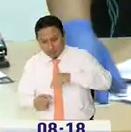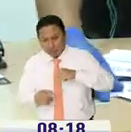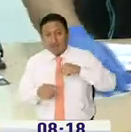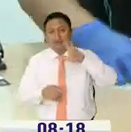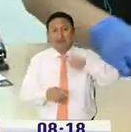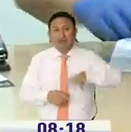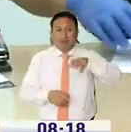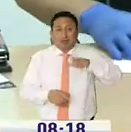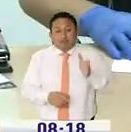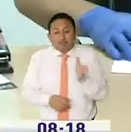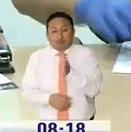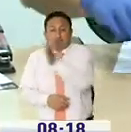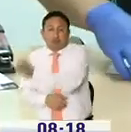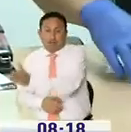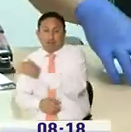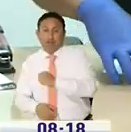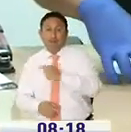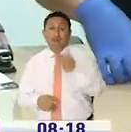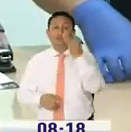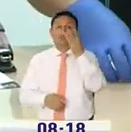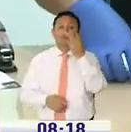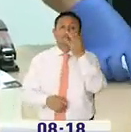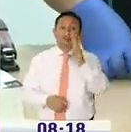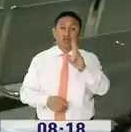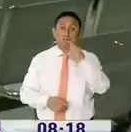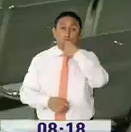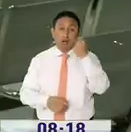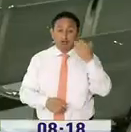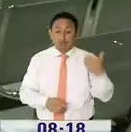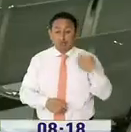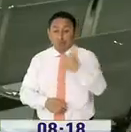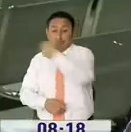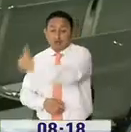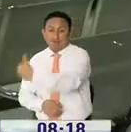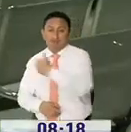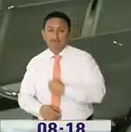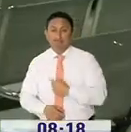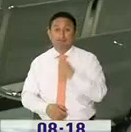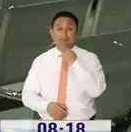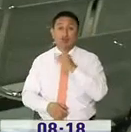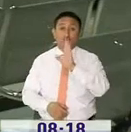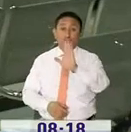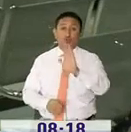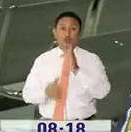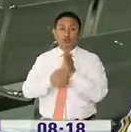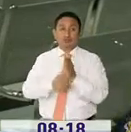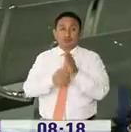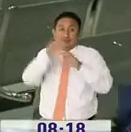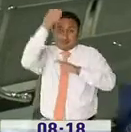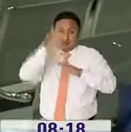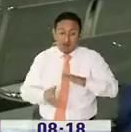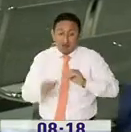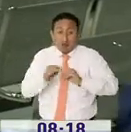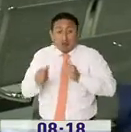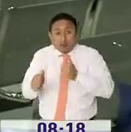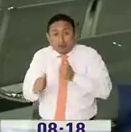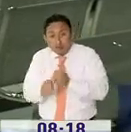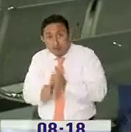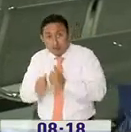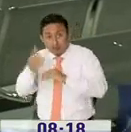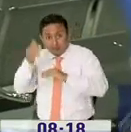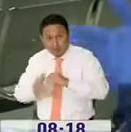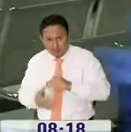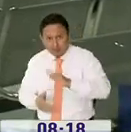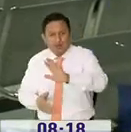de 3 meses más contados desde el 17 de marzo. Es decir, que si la cédula caducó o está por caducarse en estos